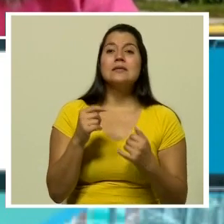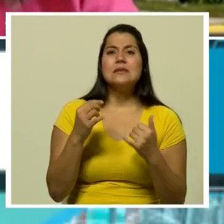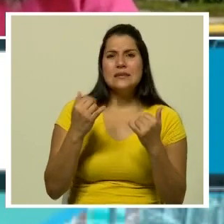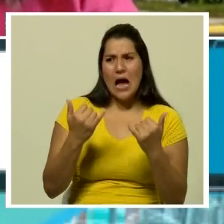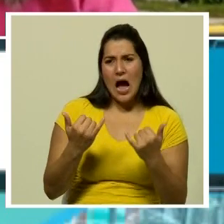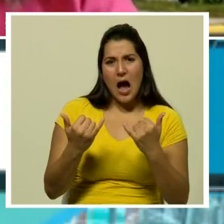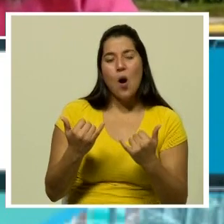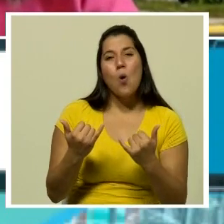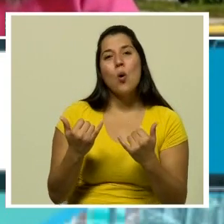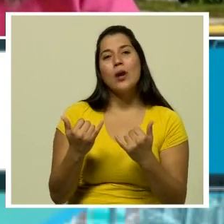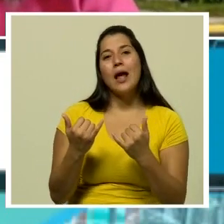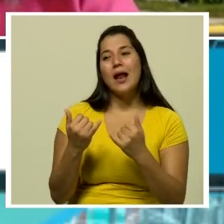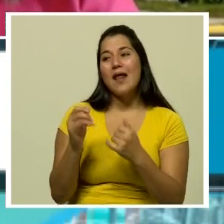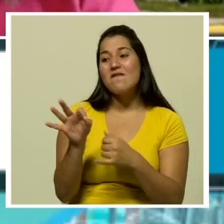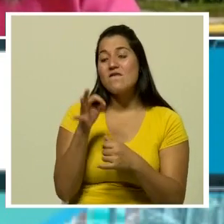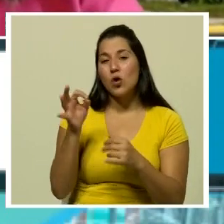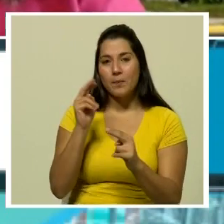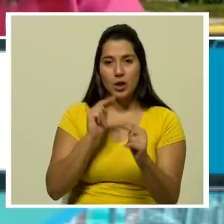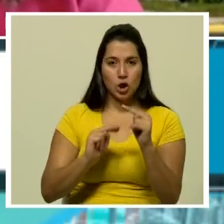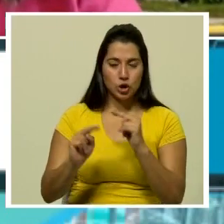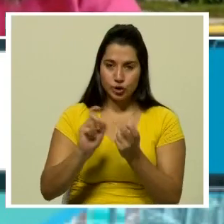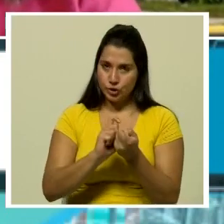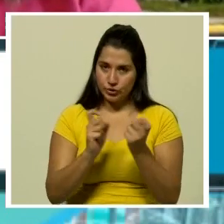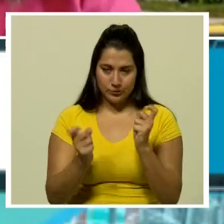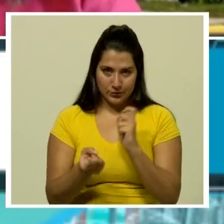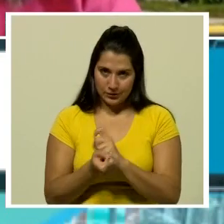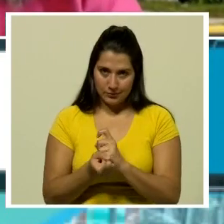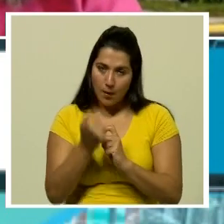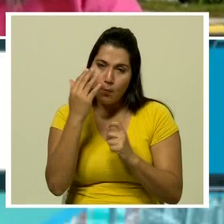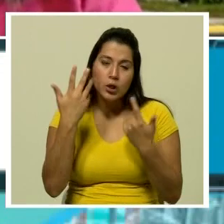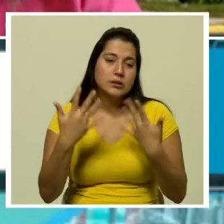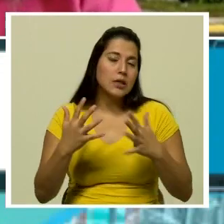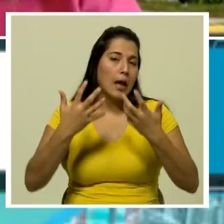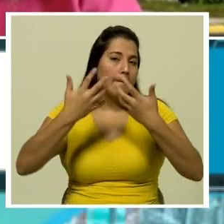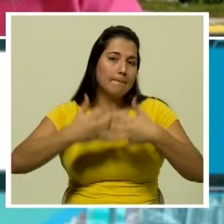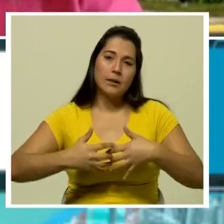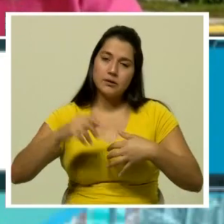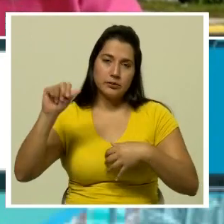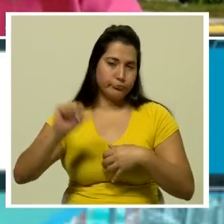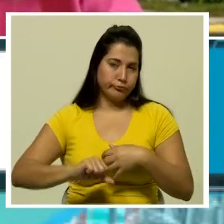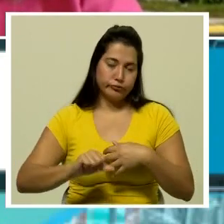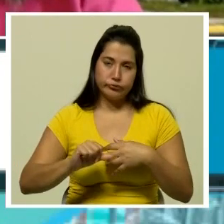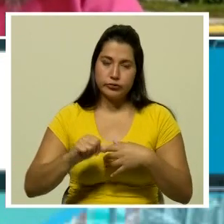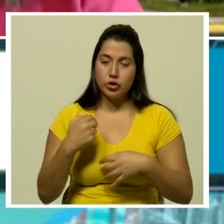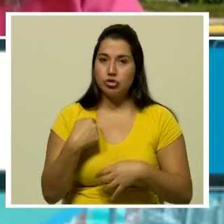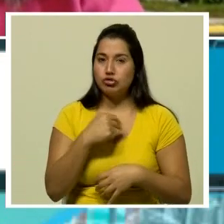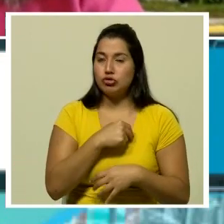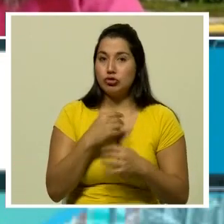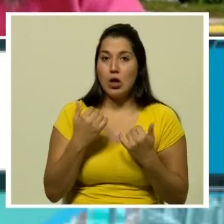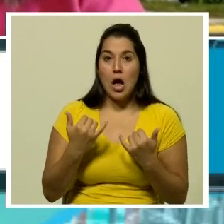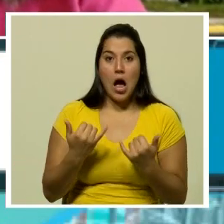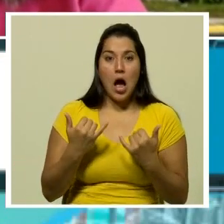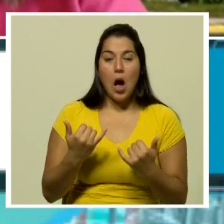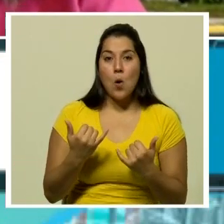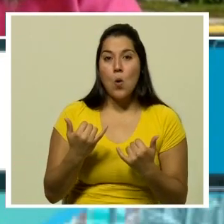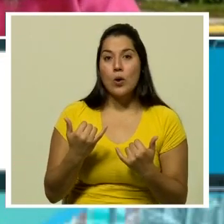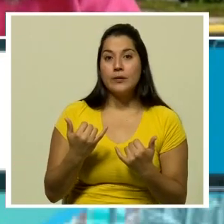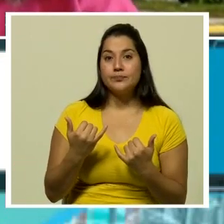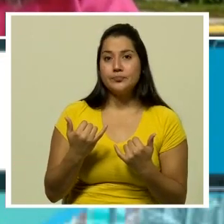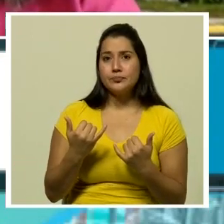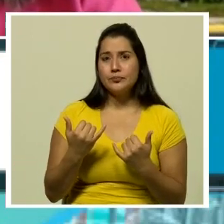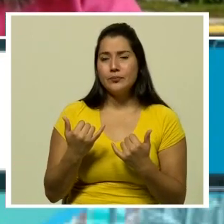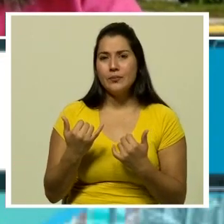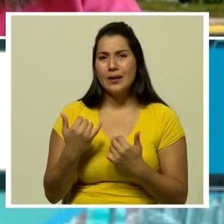profundizado la crisis de modelo de negocio, porque las empresas han caído en crisis, estamos a las puertas de una de las mayores